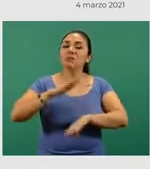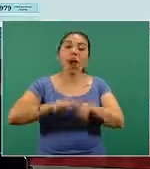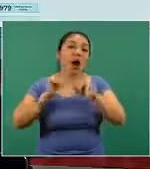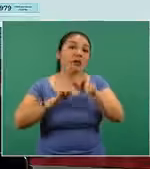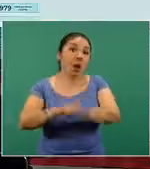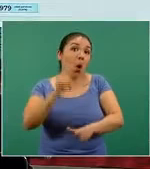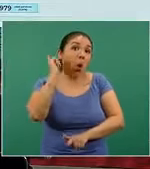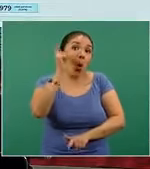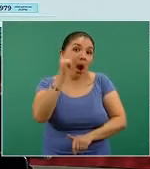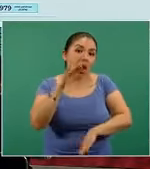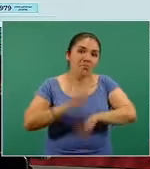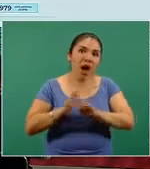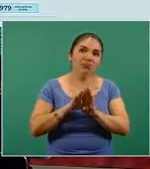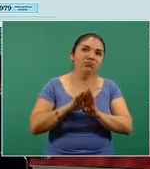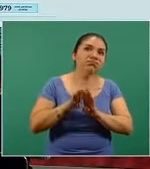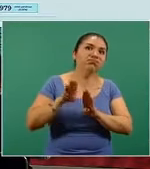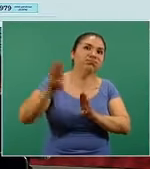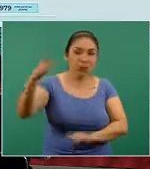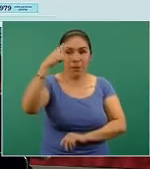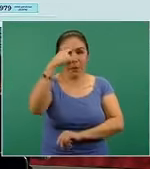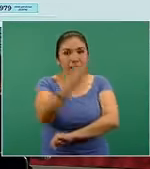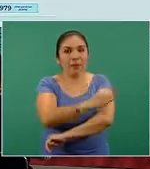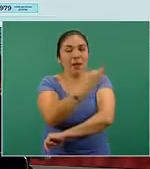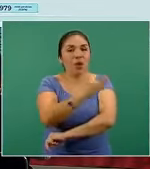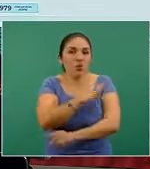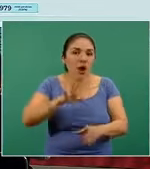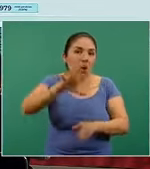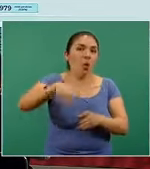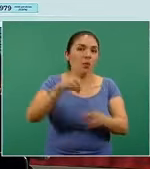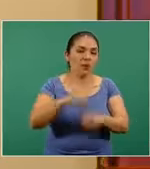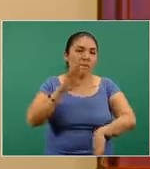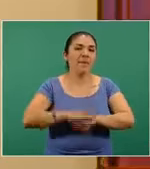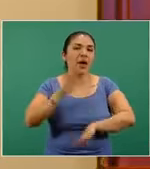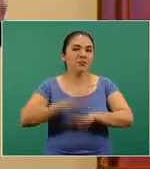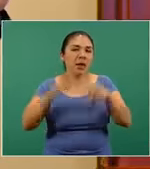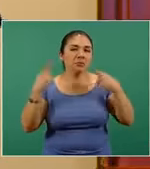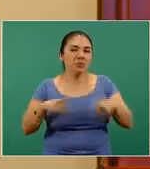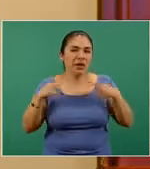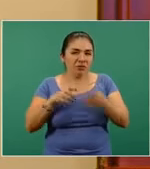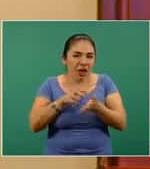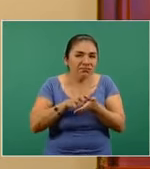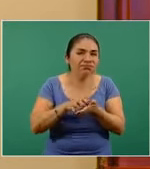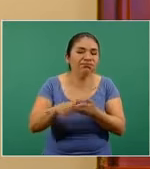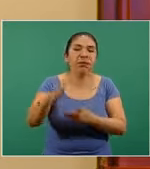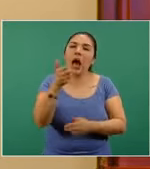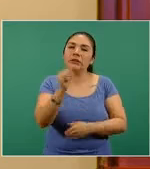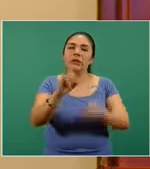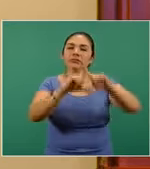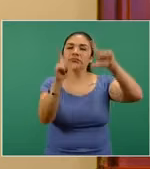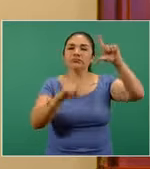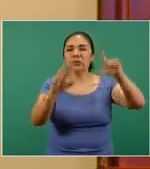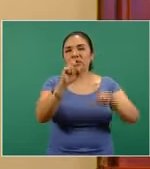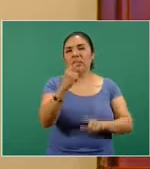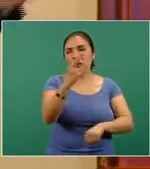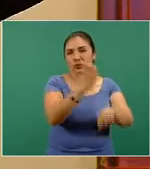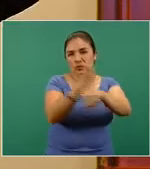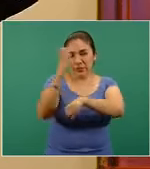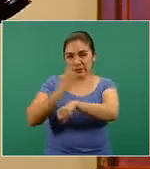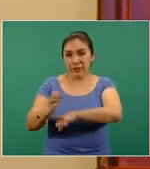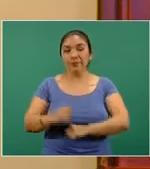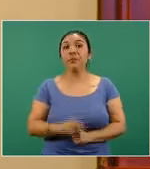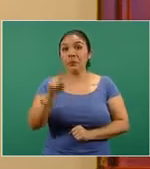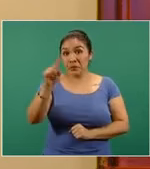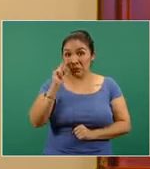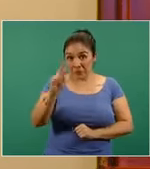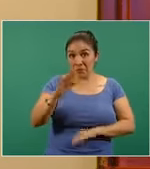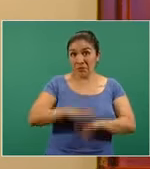mantenga obviamente estas tendencias en función de que se continúen aplicando las dosis en las 32 entidades federativas. Seguimos